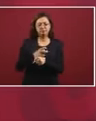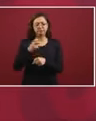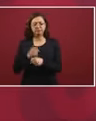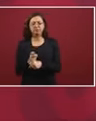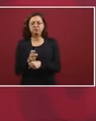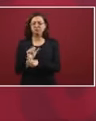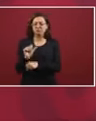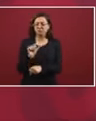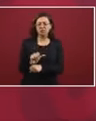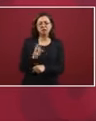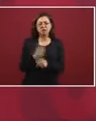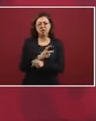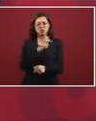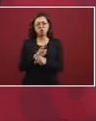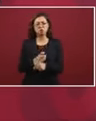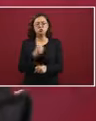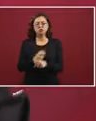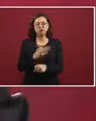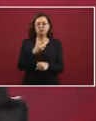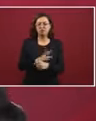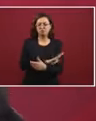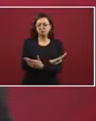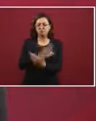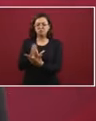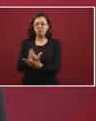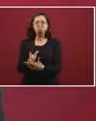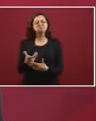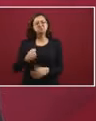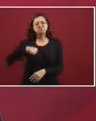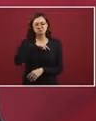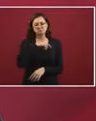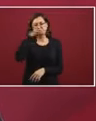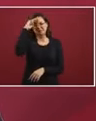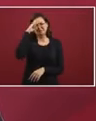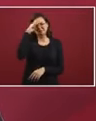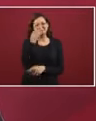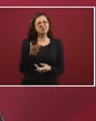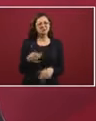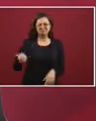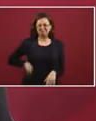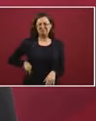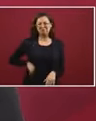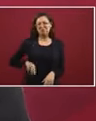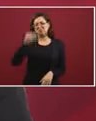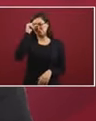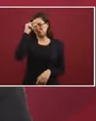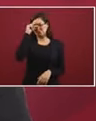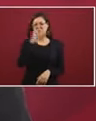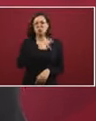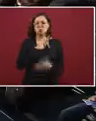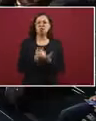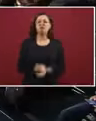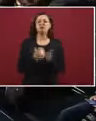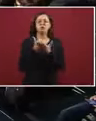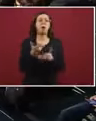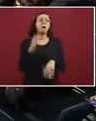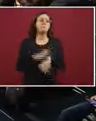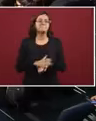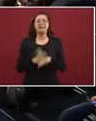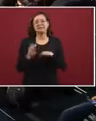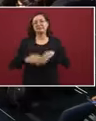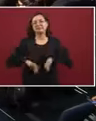y nosotros vemos esa iniciativa como una iniciativa interesante, inteligente, esperanzadora, y más aún con los